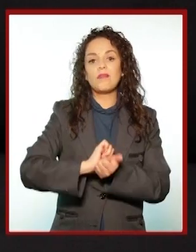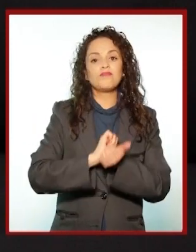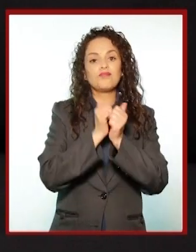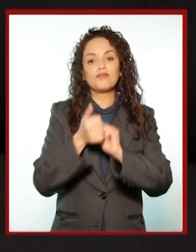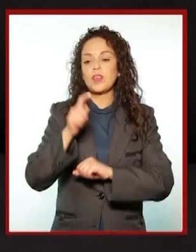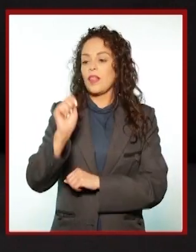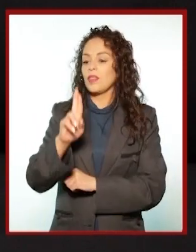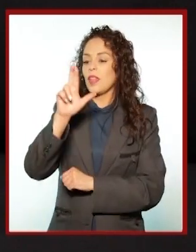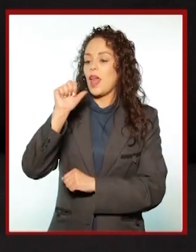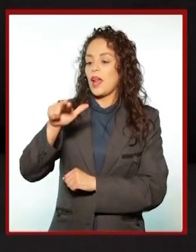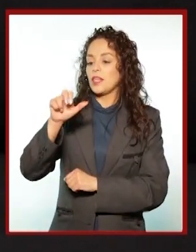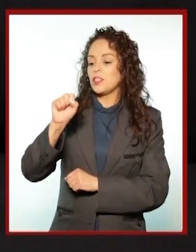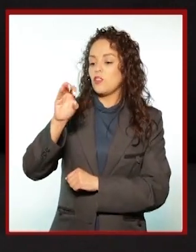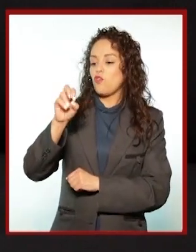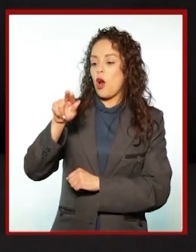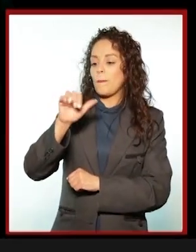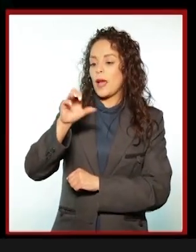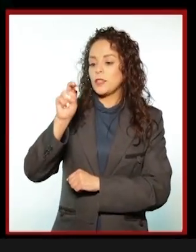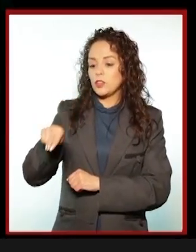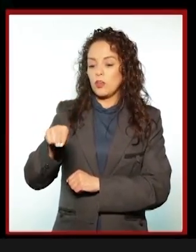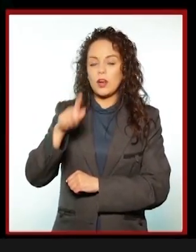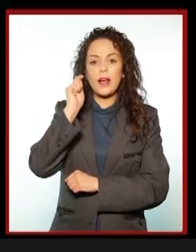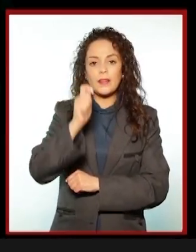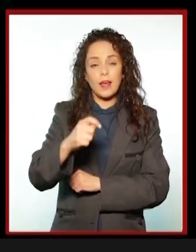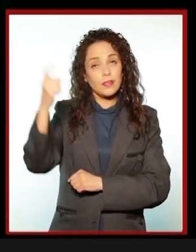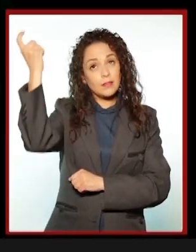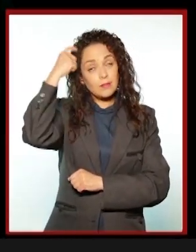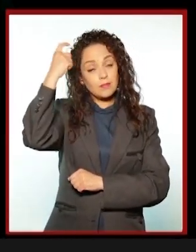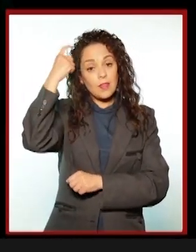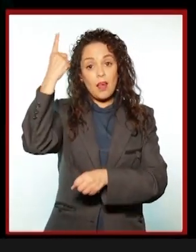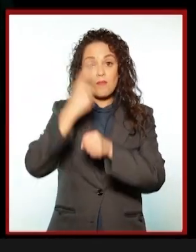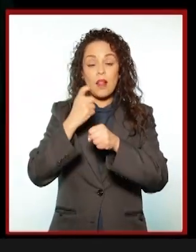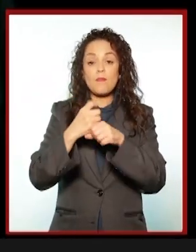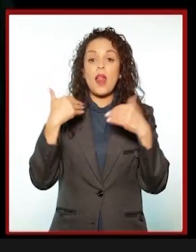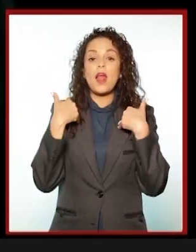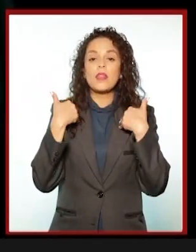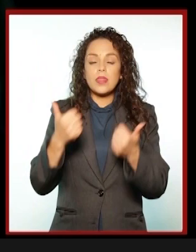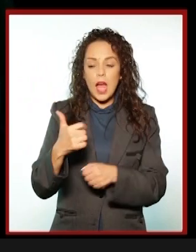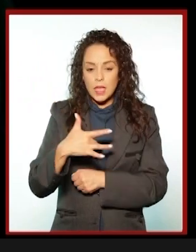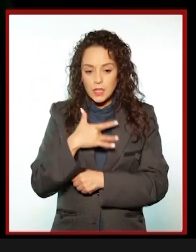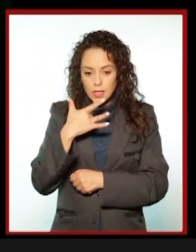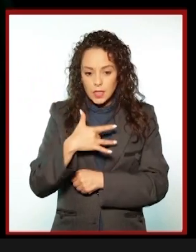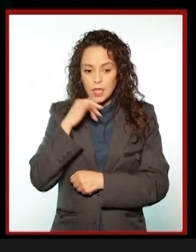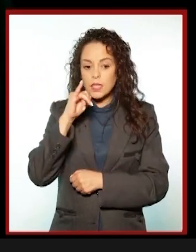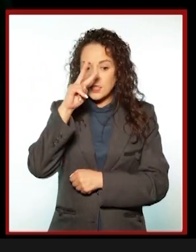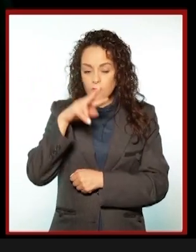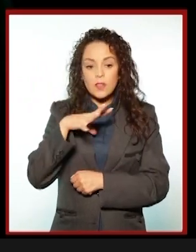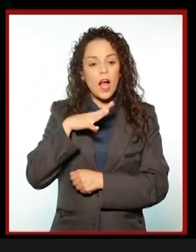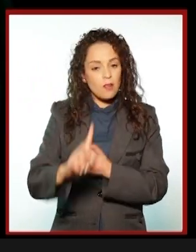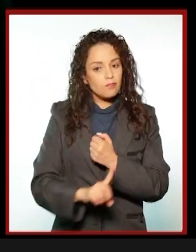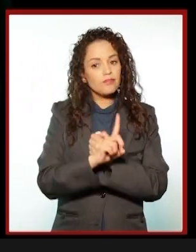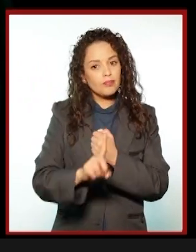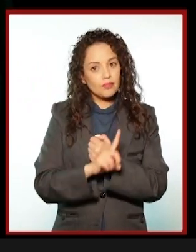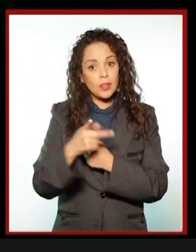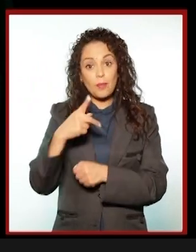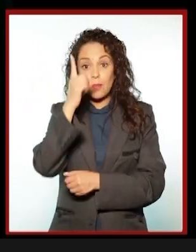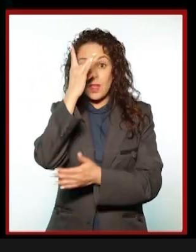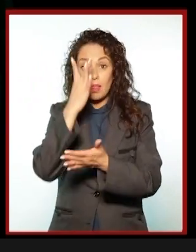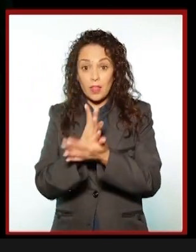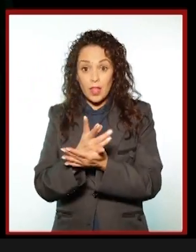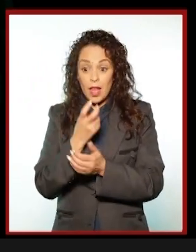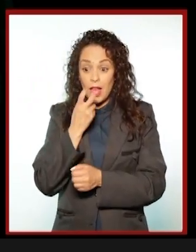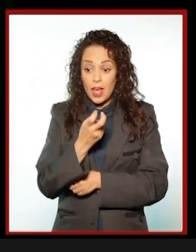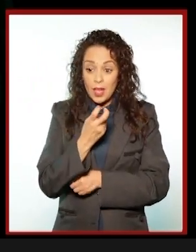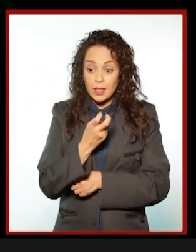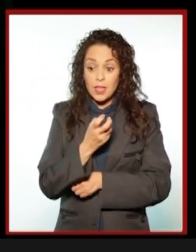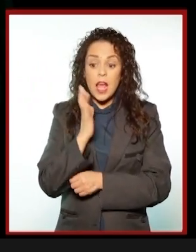con la generación como de conciencia a partir de la visibilización de las problemáticas, pero que no sea